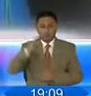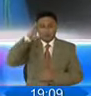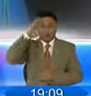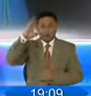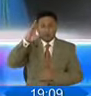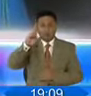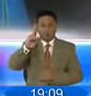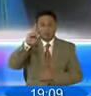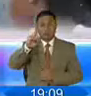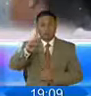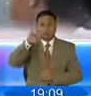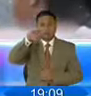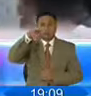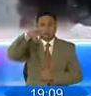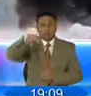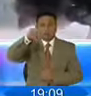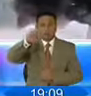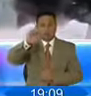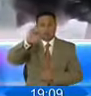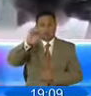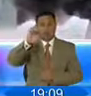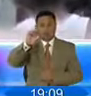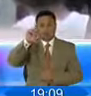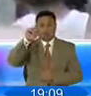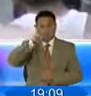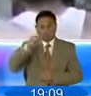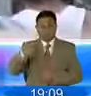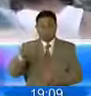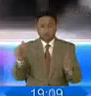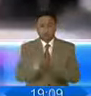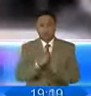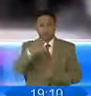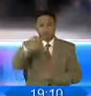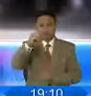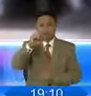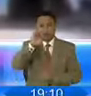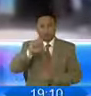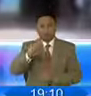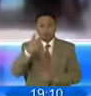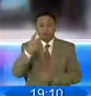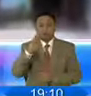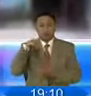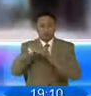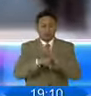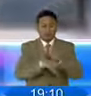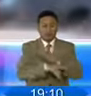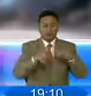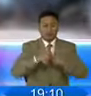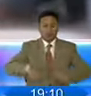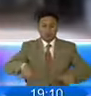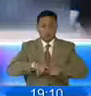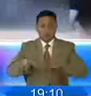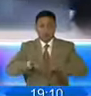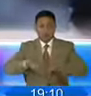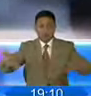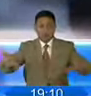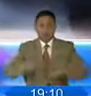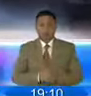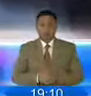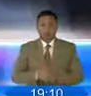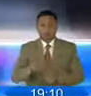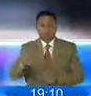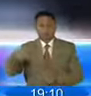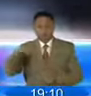DINASET, apoyados por el Grupo de Operaciones Especiales GOE, efectuaron dos allanamientos en diferentes sectores de la parroquia porteña. En